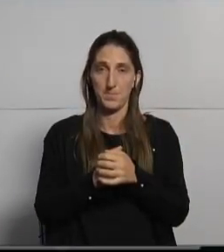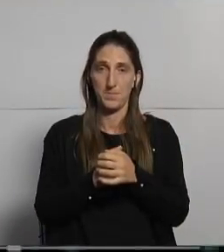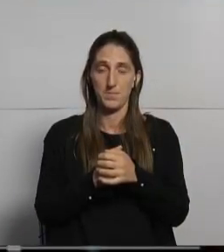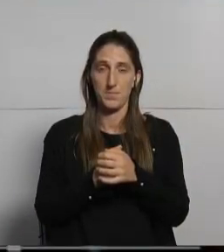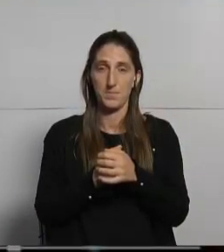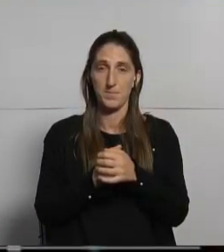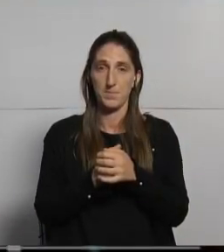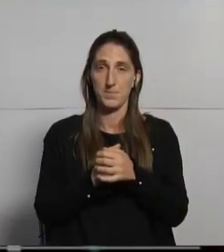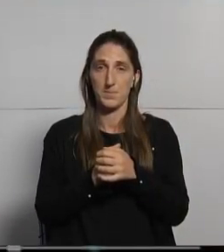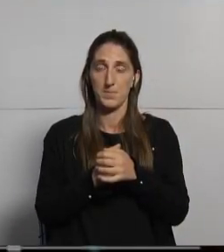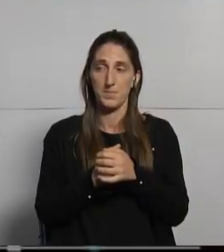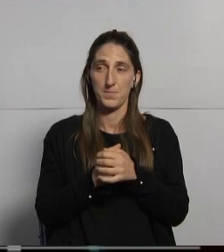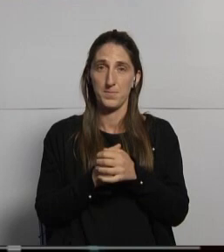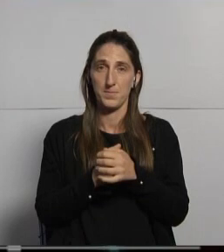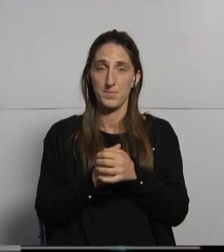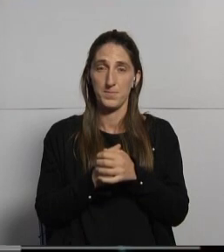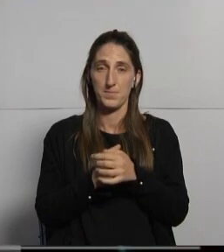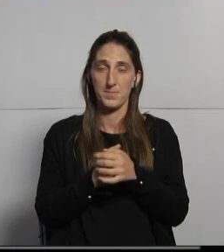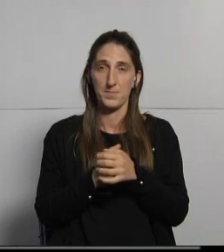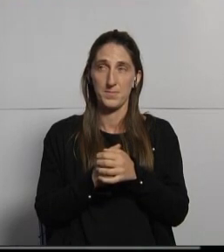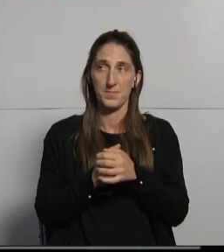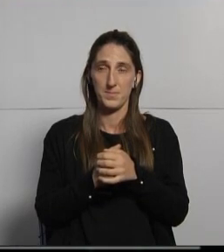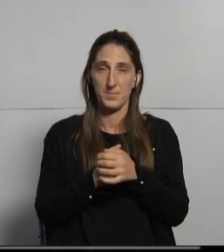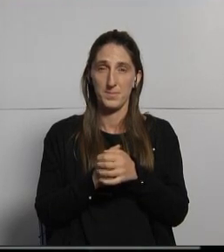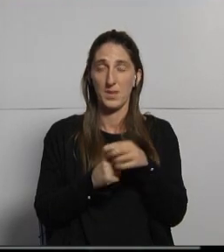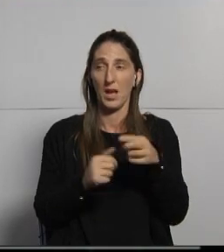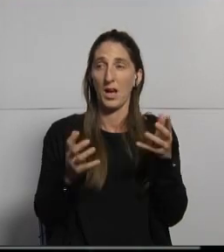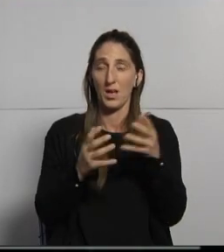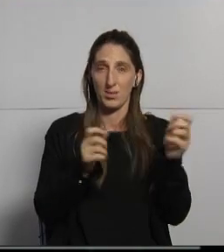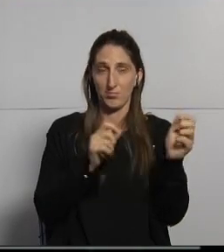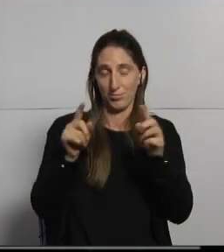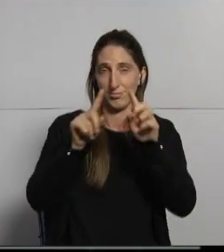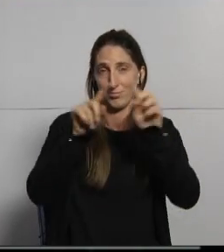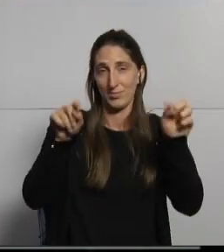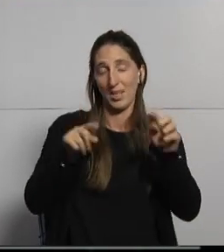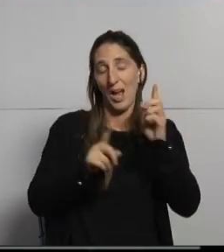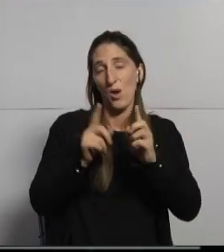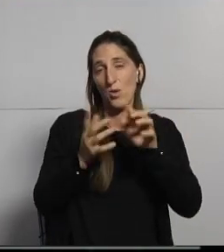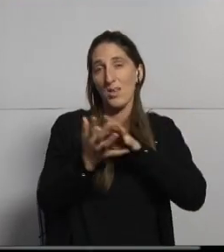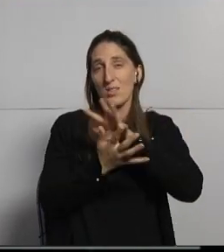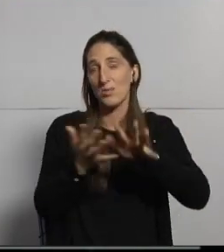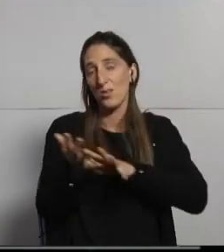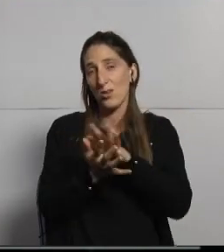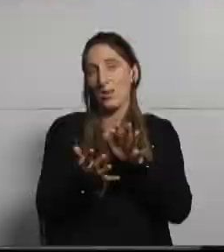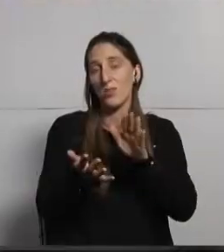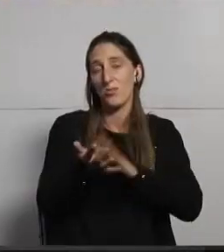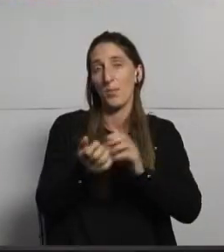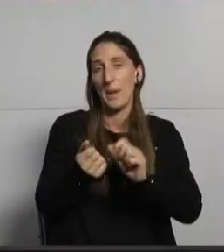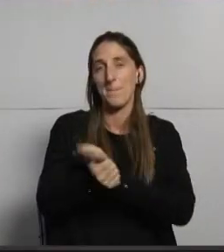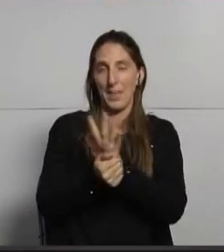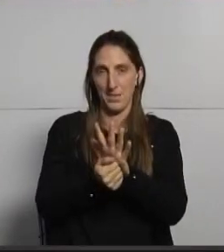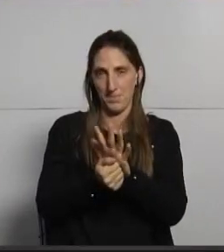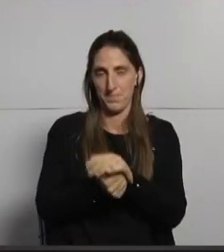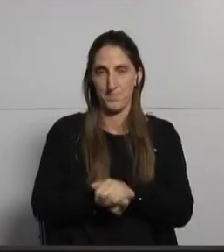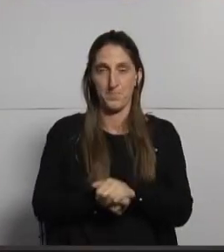Bueno, ahora les quiero contar qué estamos haciendo desde IDATA, algunos casos que tienen que ver con la pandemia. Una